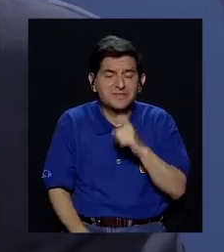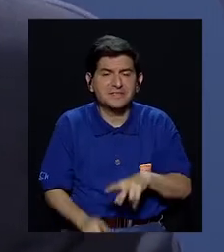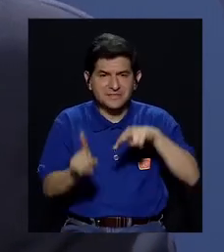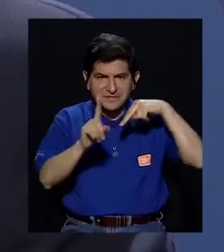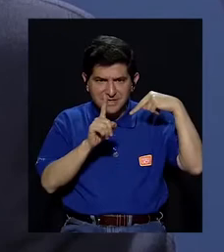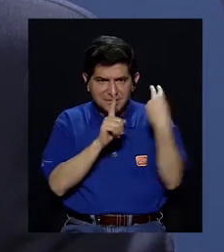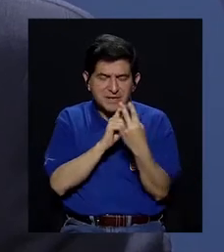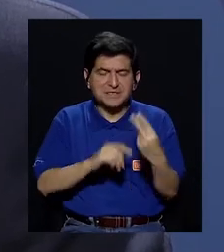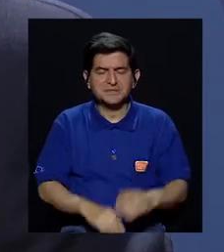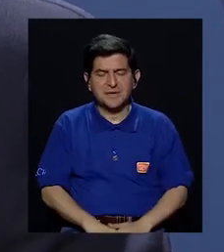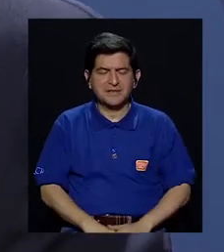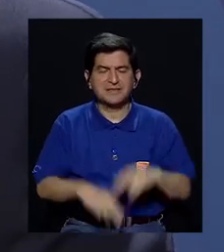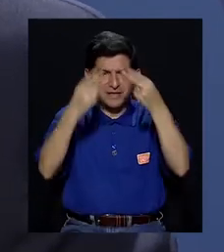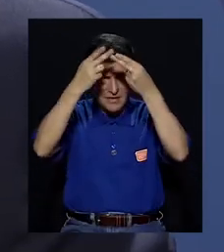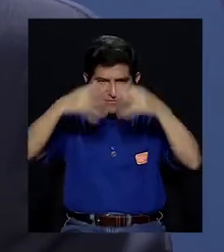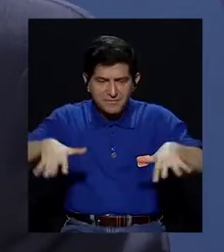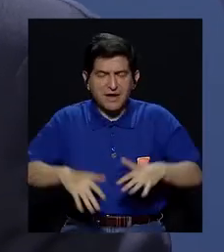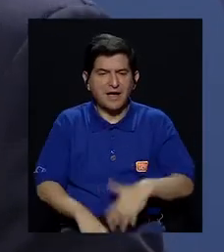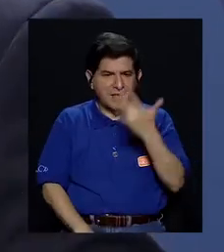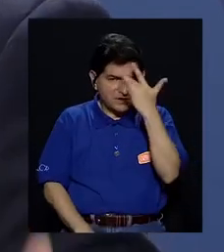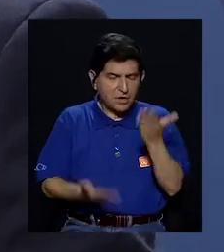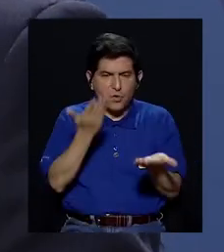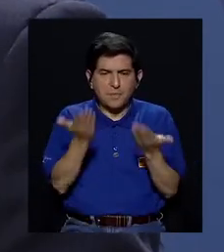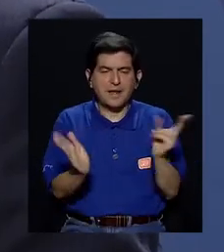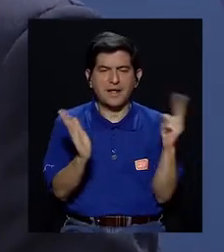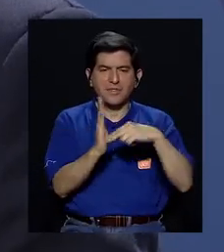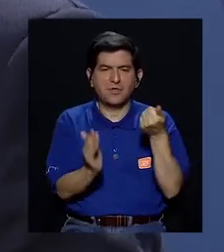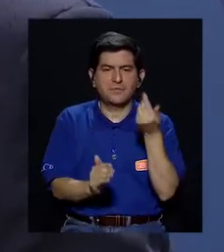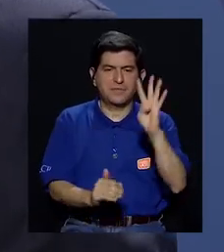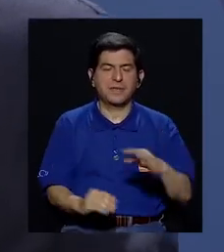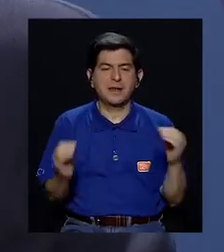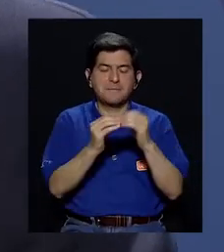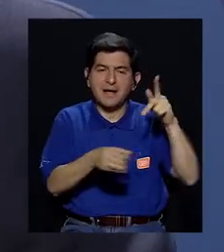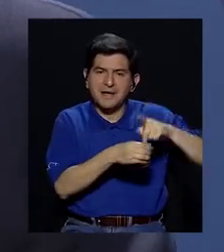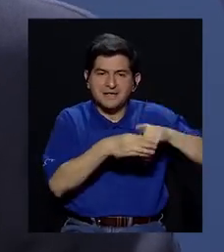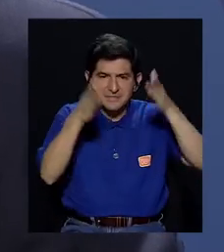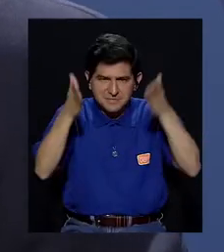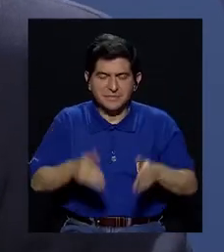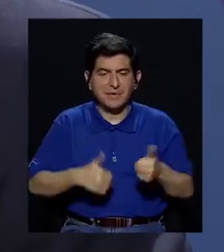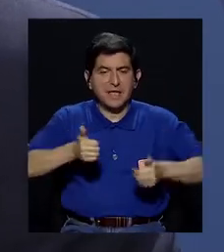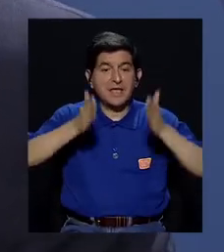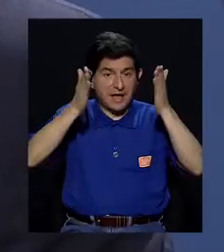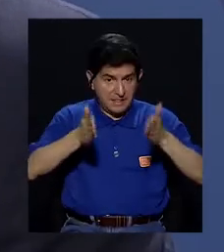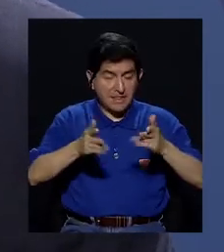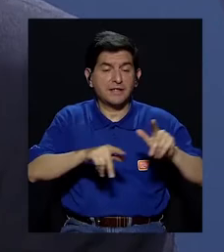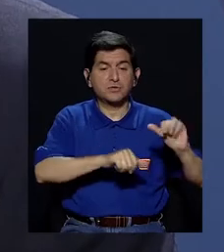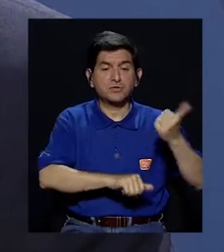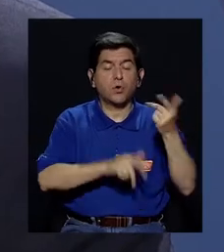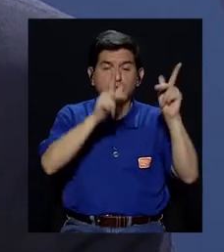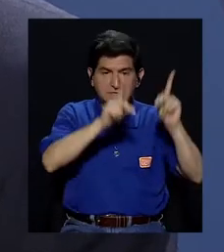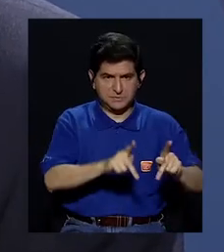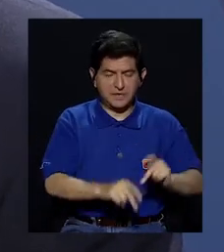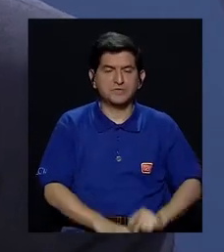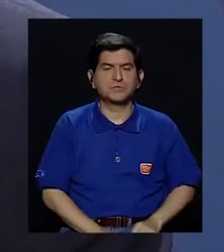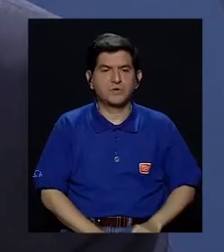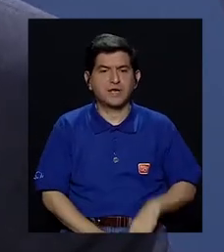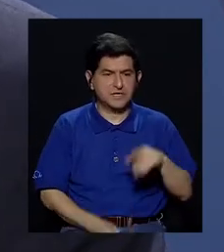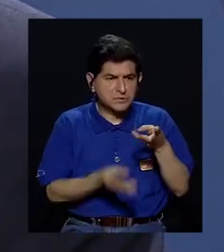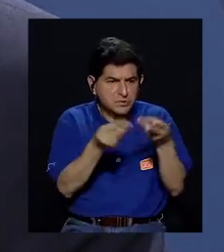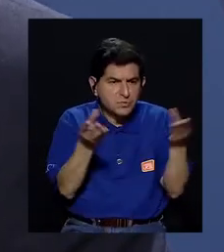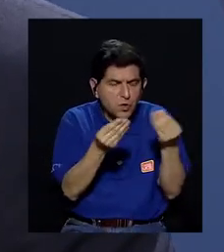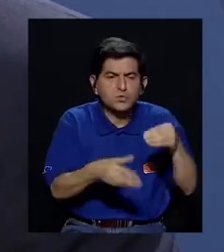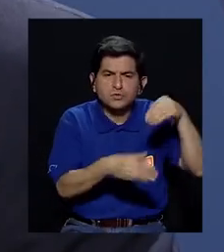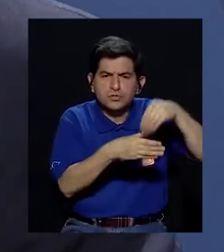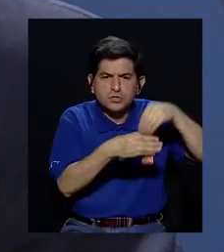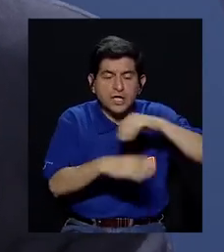desde el punto de vista digital e intelectual que el 2014 hay más actores no sólo candidatos hay gente hay civiles generando